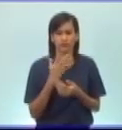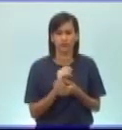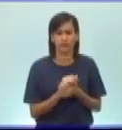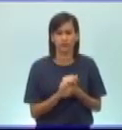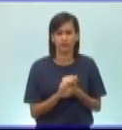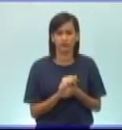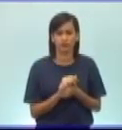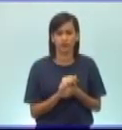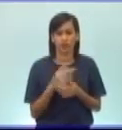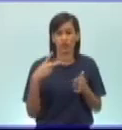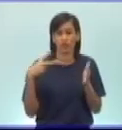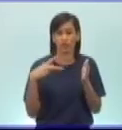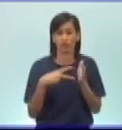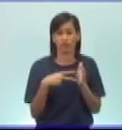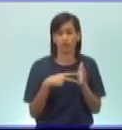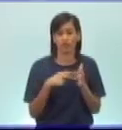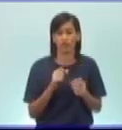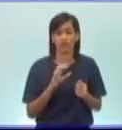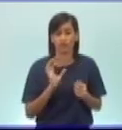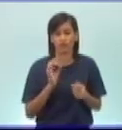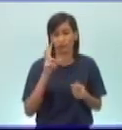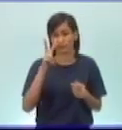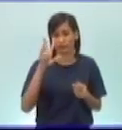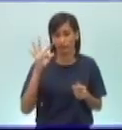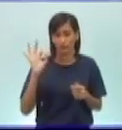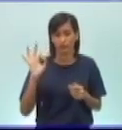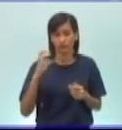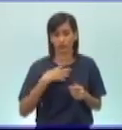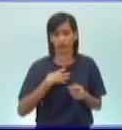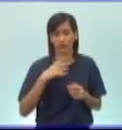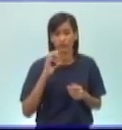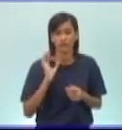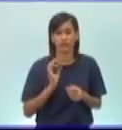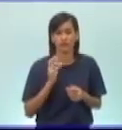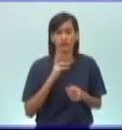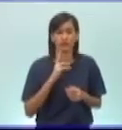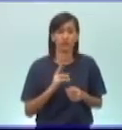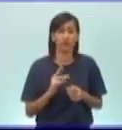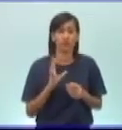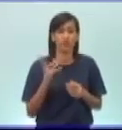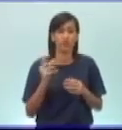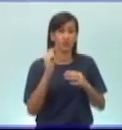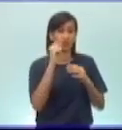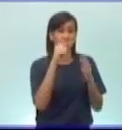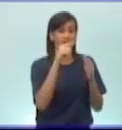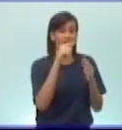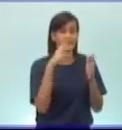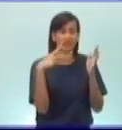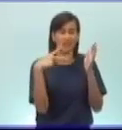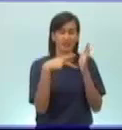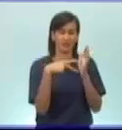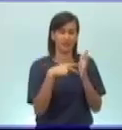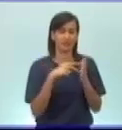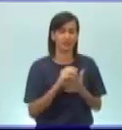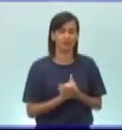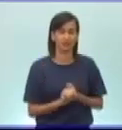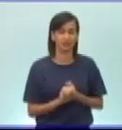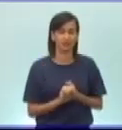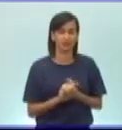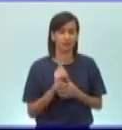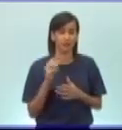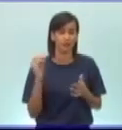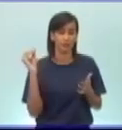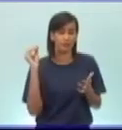el divisor, obteniendo siempre como resultado el dividendo. Colocamos